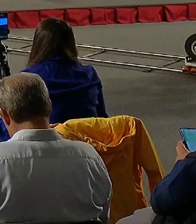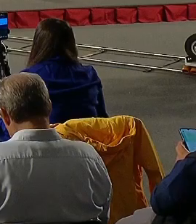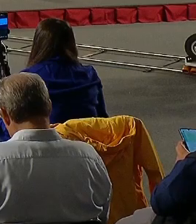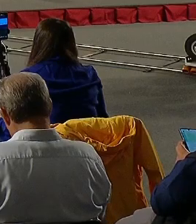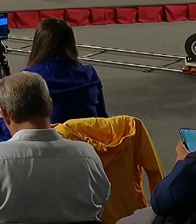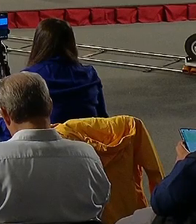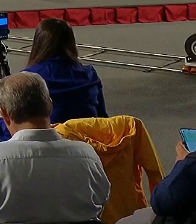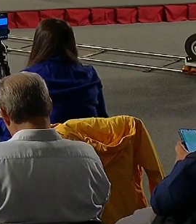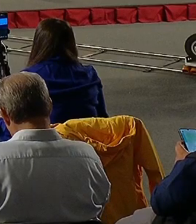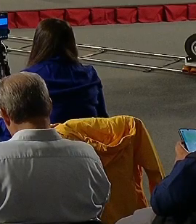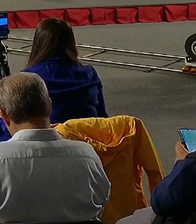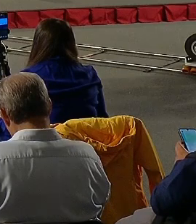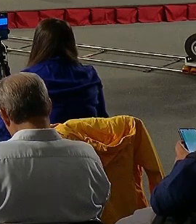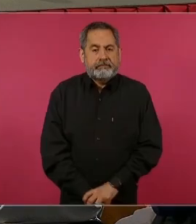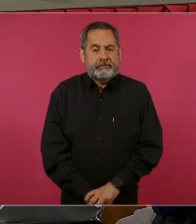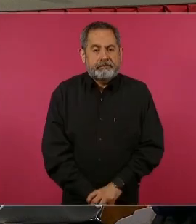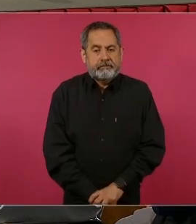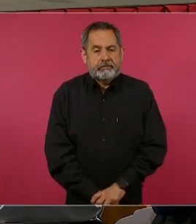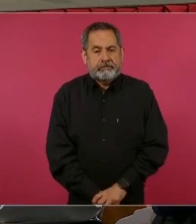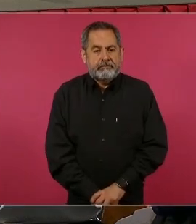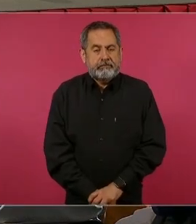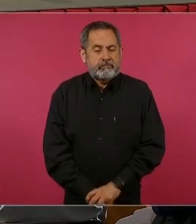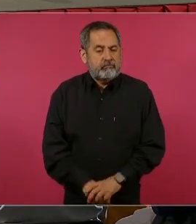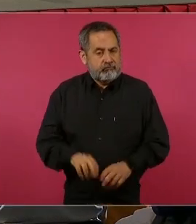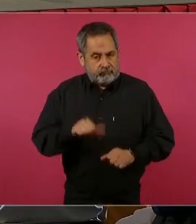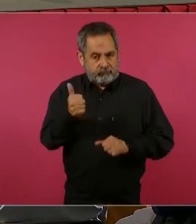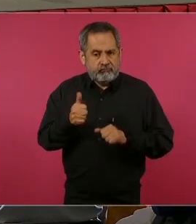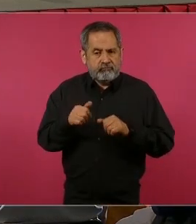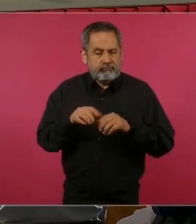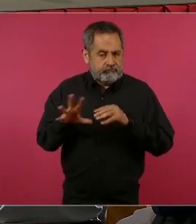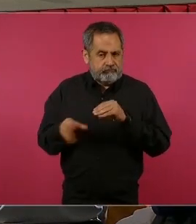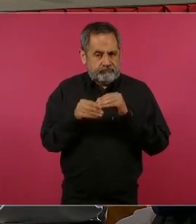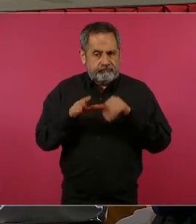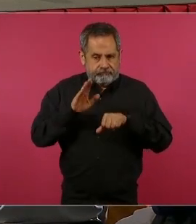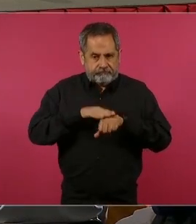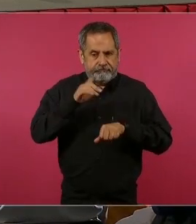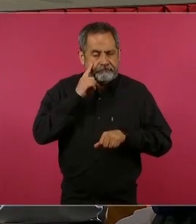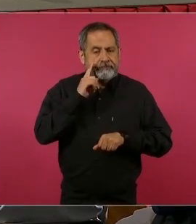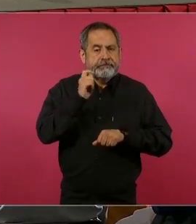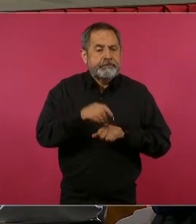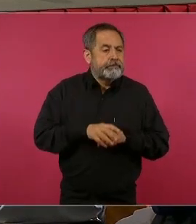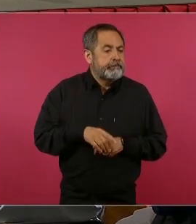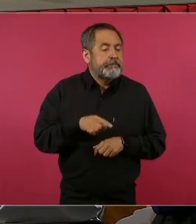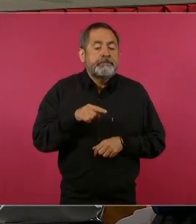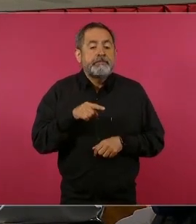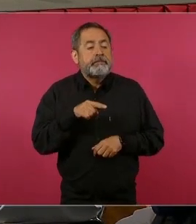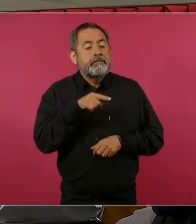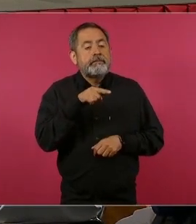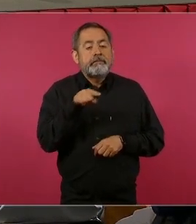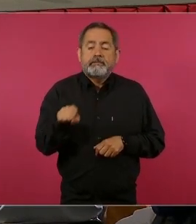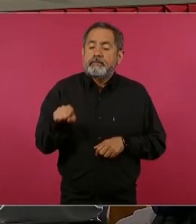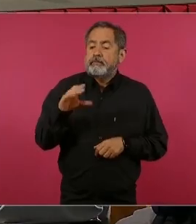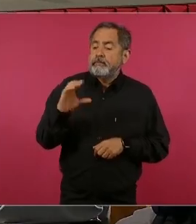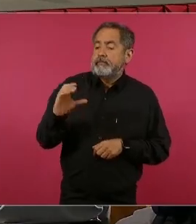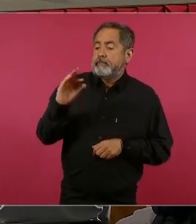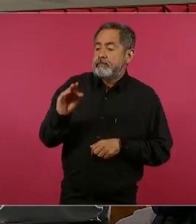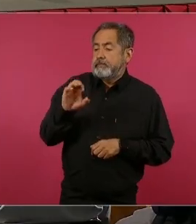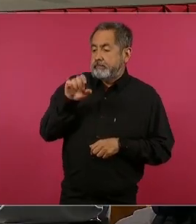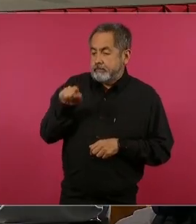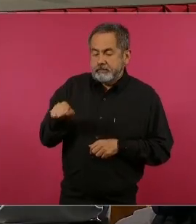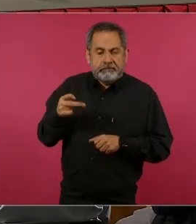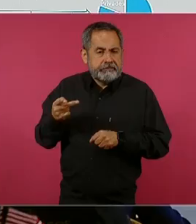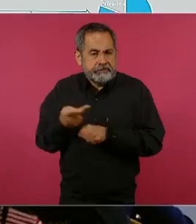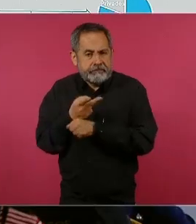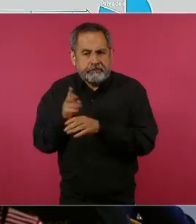Veamos adicionalmente cuál es la evolución y cómo se comportan las centrales generadoras de la CFE en estos